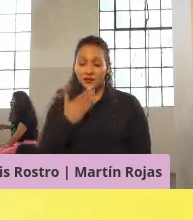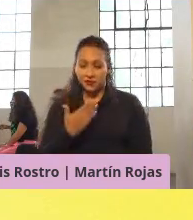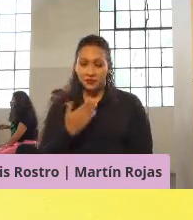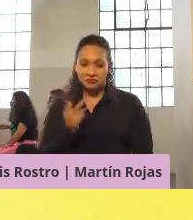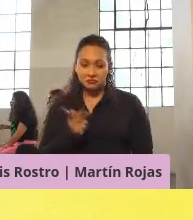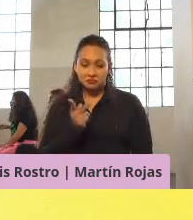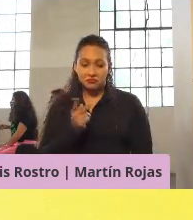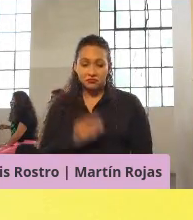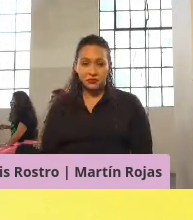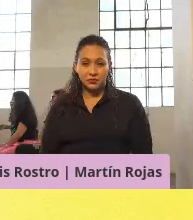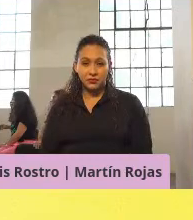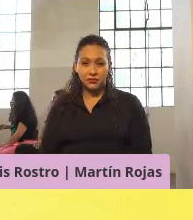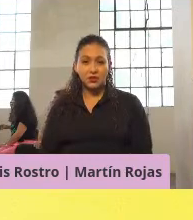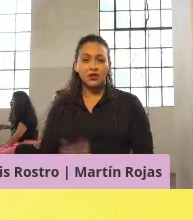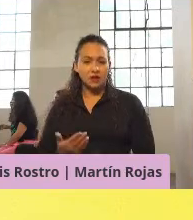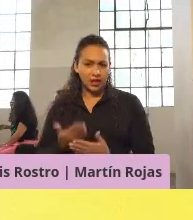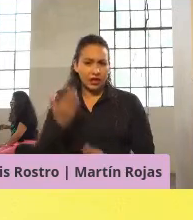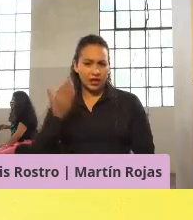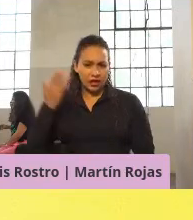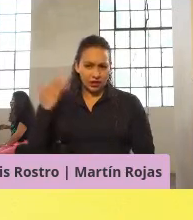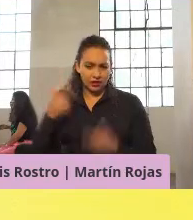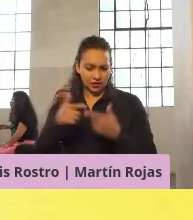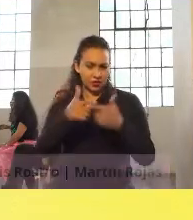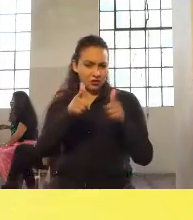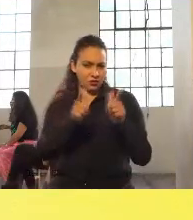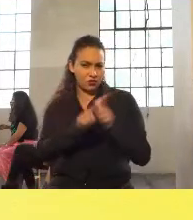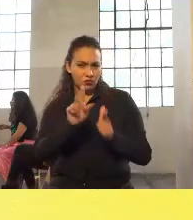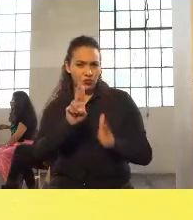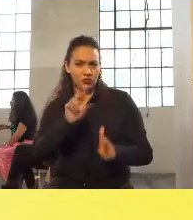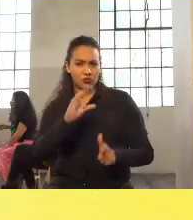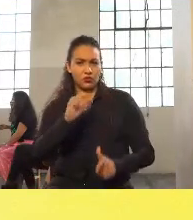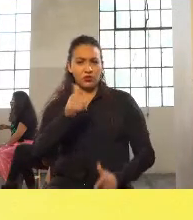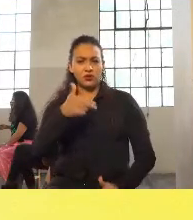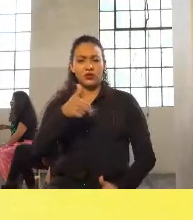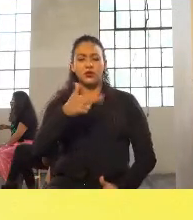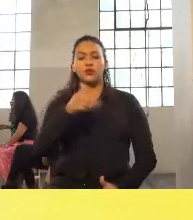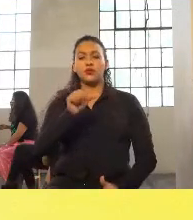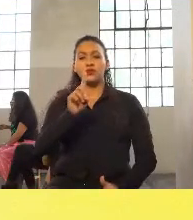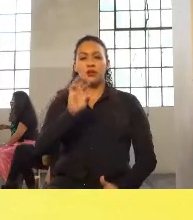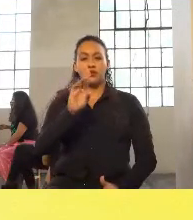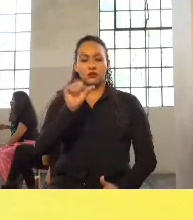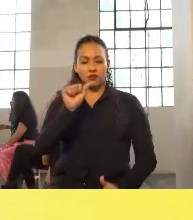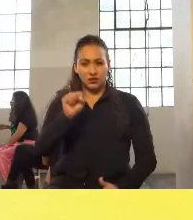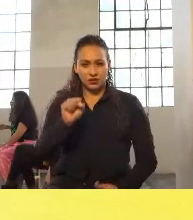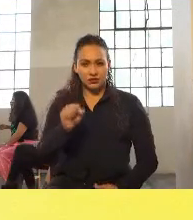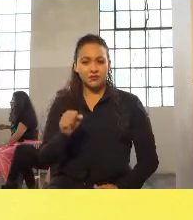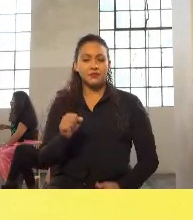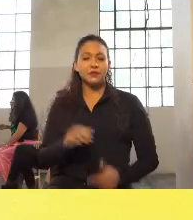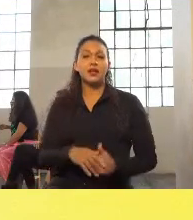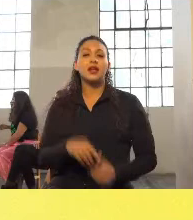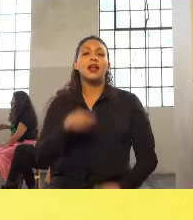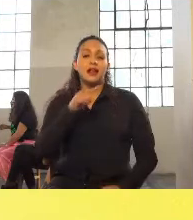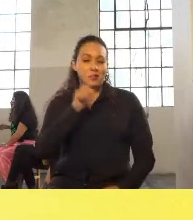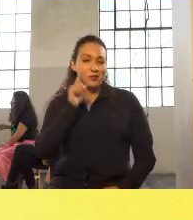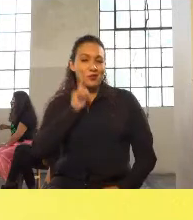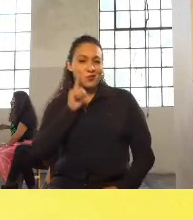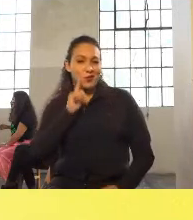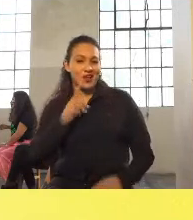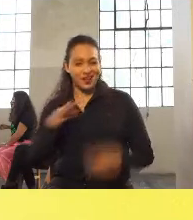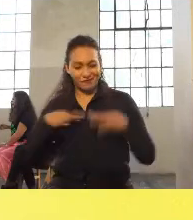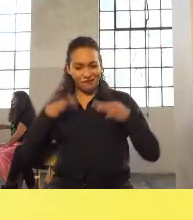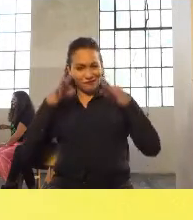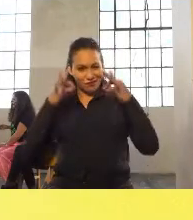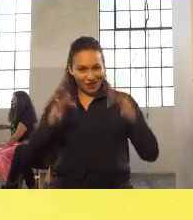admirable desde antes de entrar a Luchadoras es que Lulú, que es la que acaba de hacer el comentario, activista feminista, directora y fundadora de